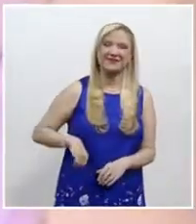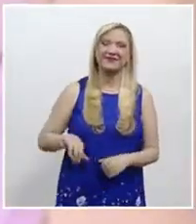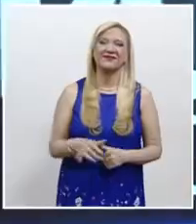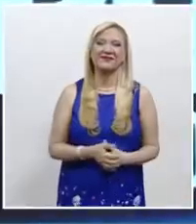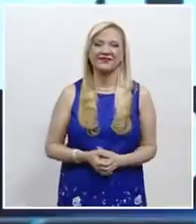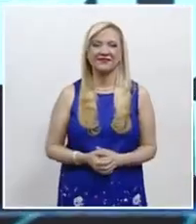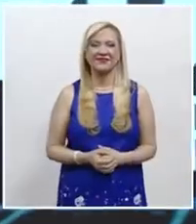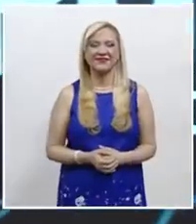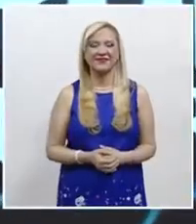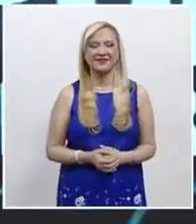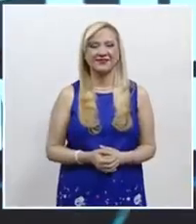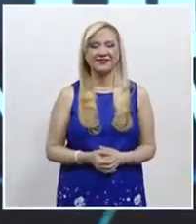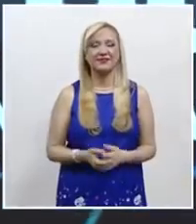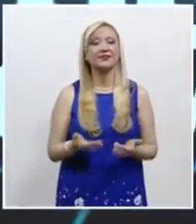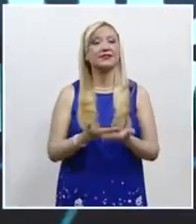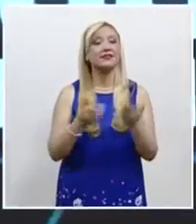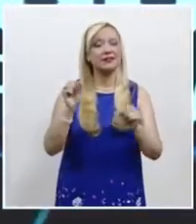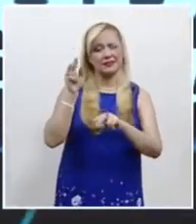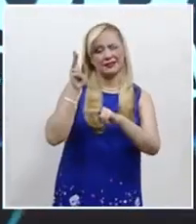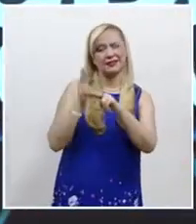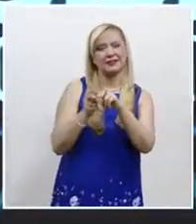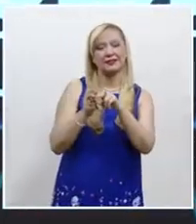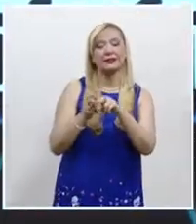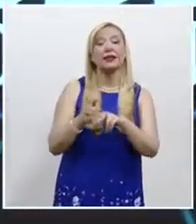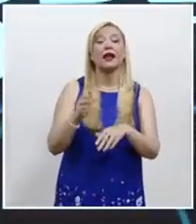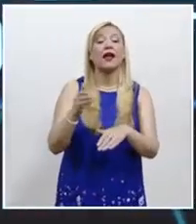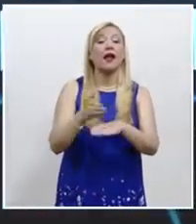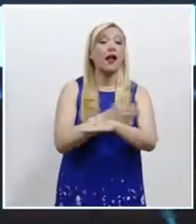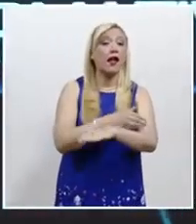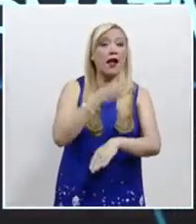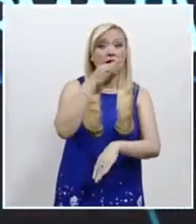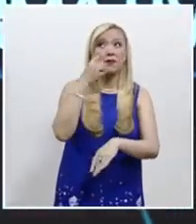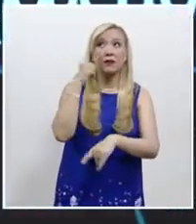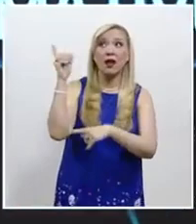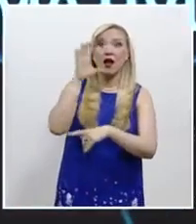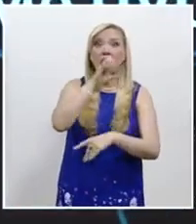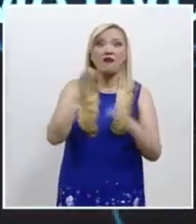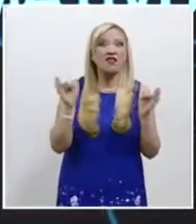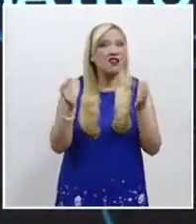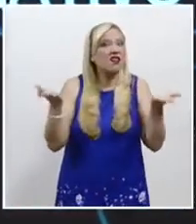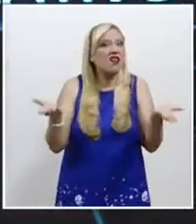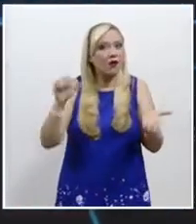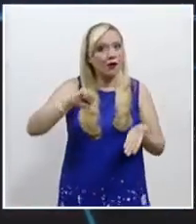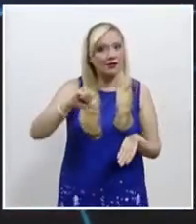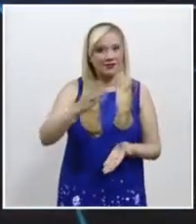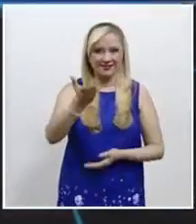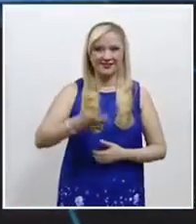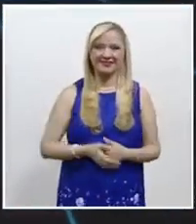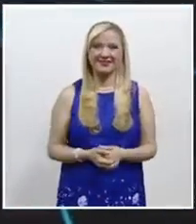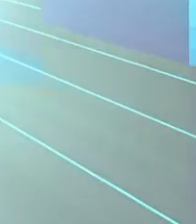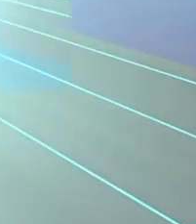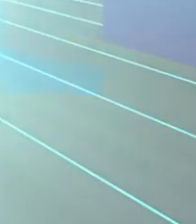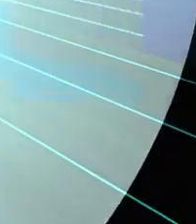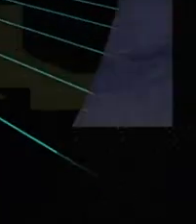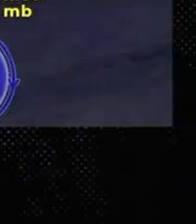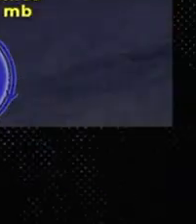González. Momento de una pausa, pero antes las condiciones del clima. Volvemos.